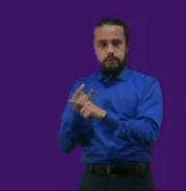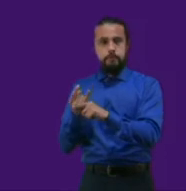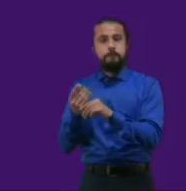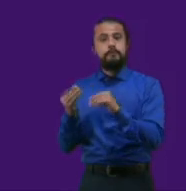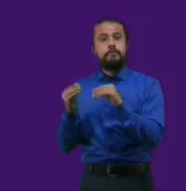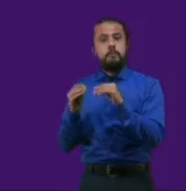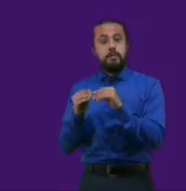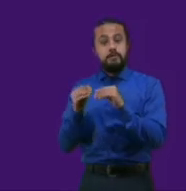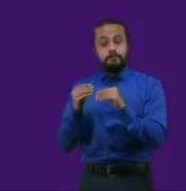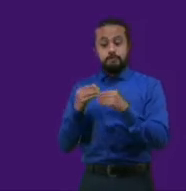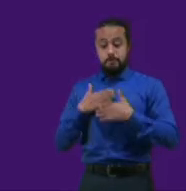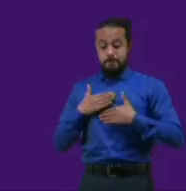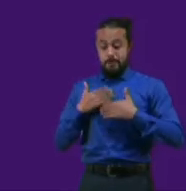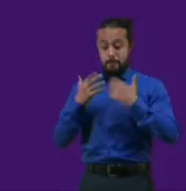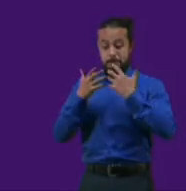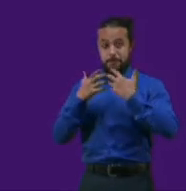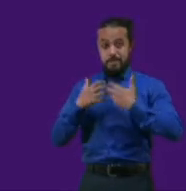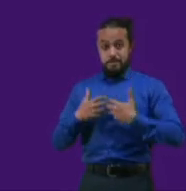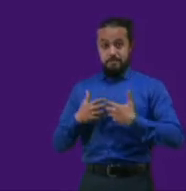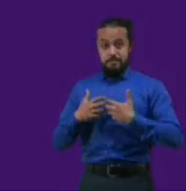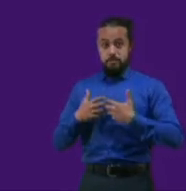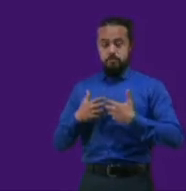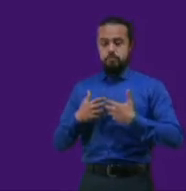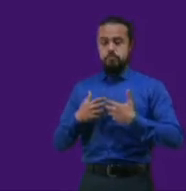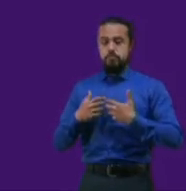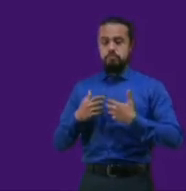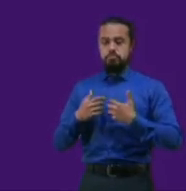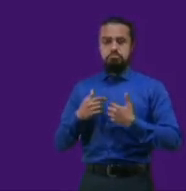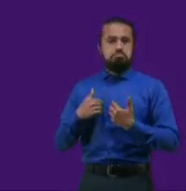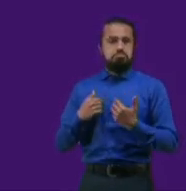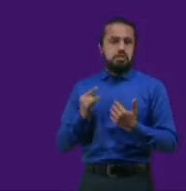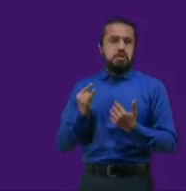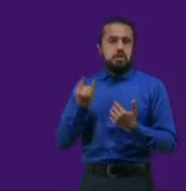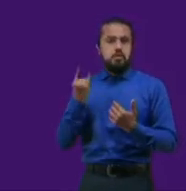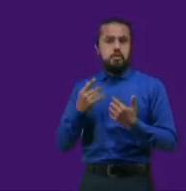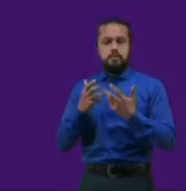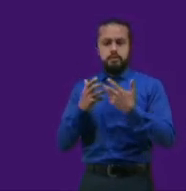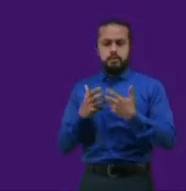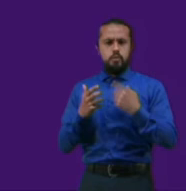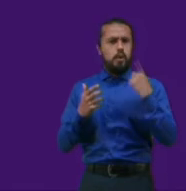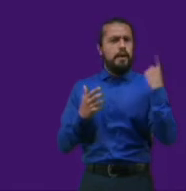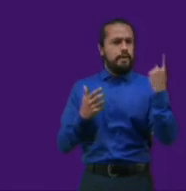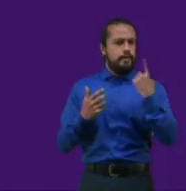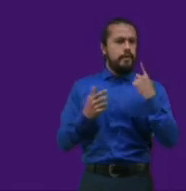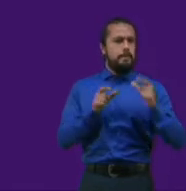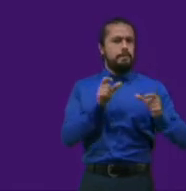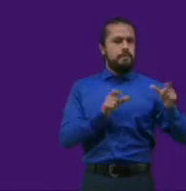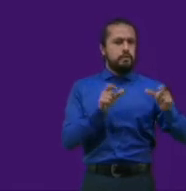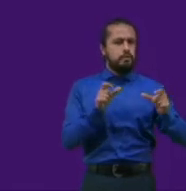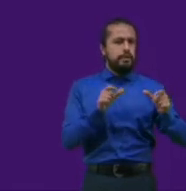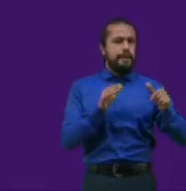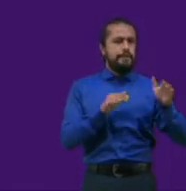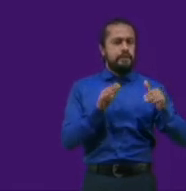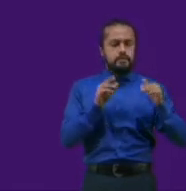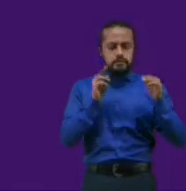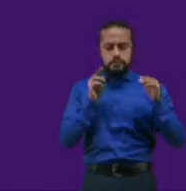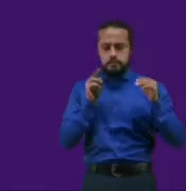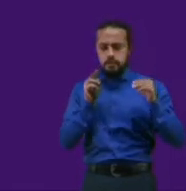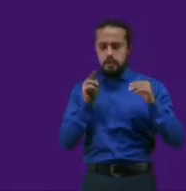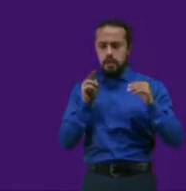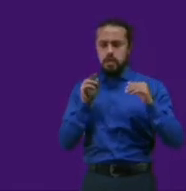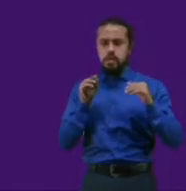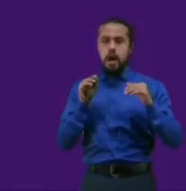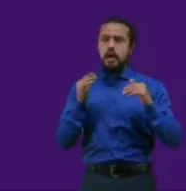ver emprendimientos, es a veces los emprendedores tratan de concentrarse en lo que llamamos el top line, en